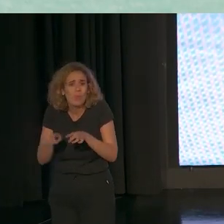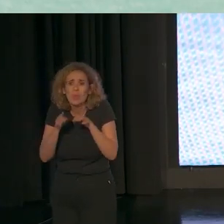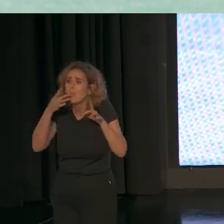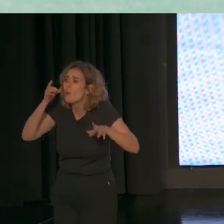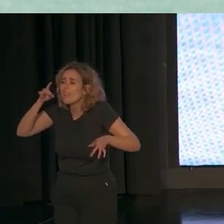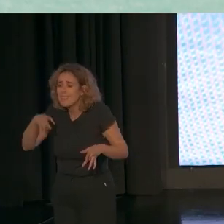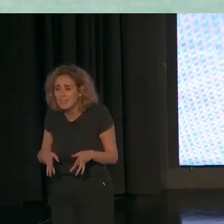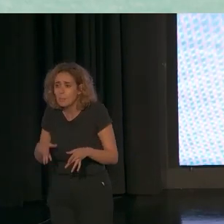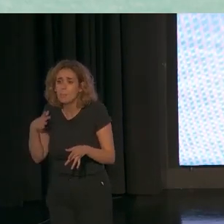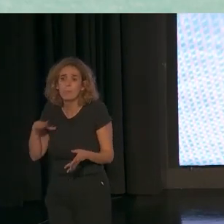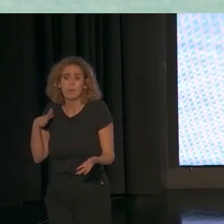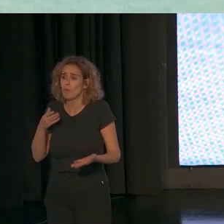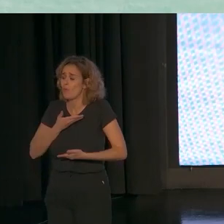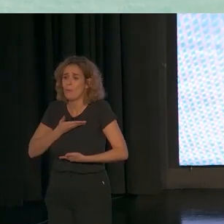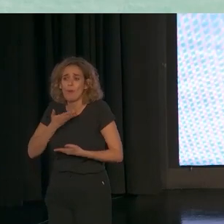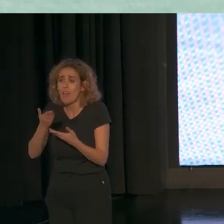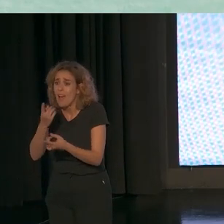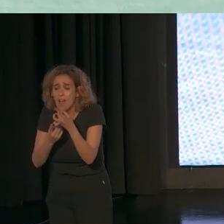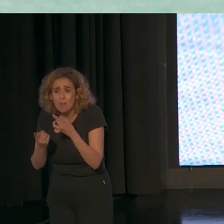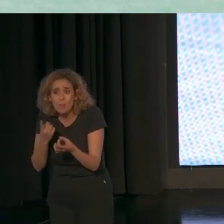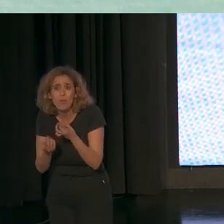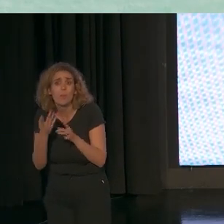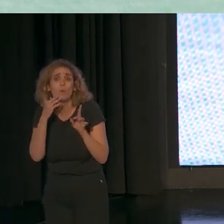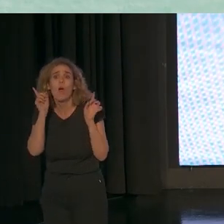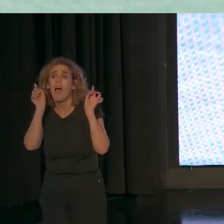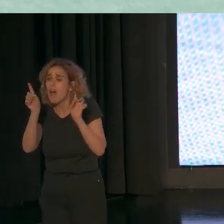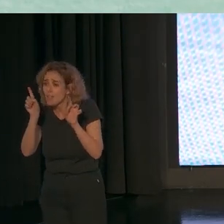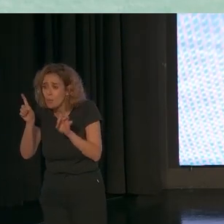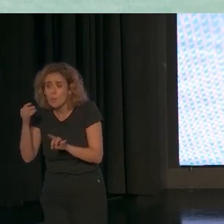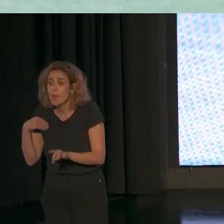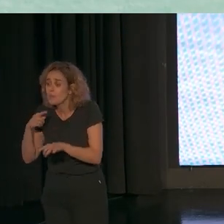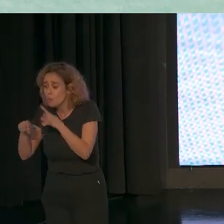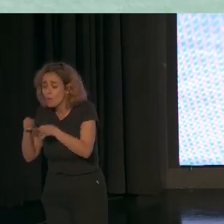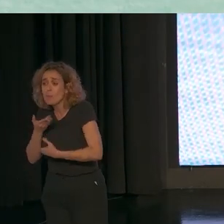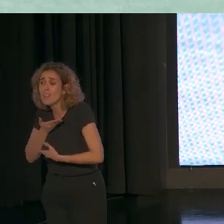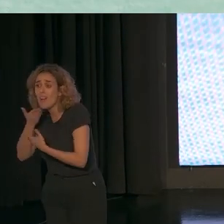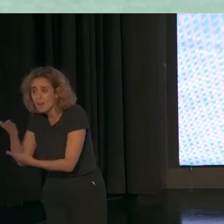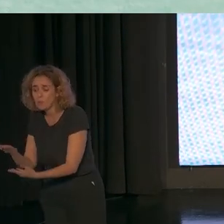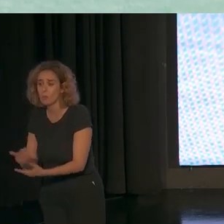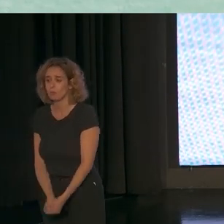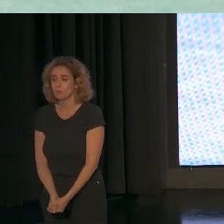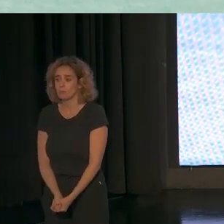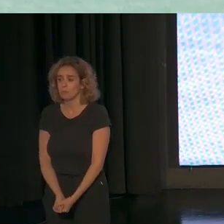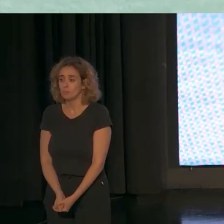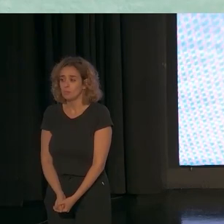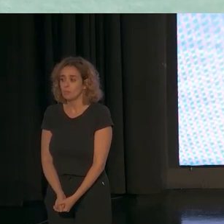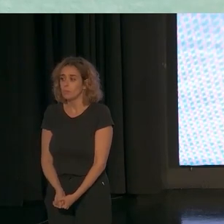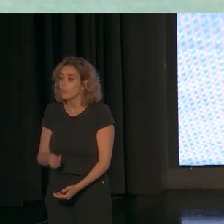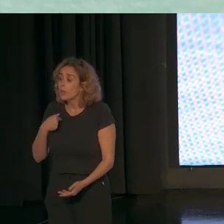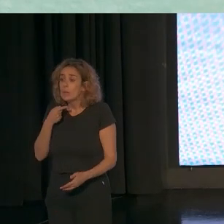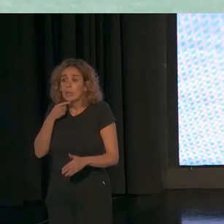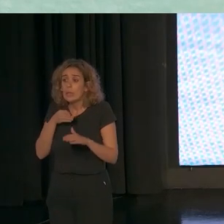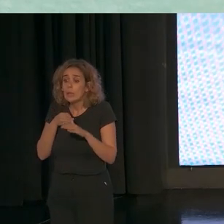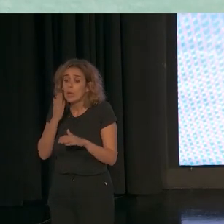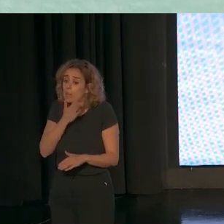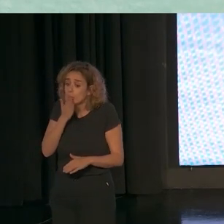alguien intervenga que alguien ayude también a la educadora lo mismo que se ayuda a la familia h y que quien entra en